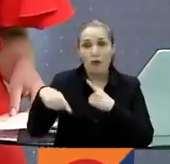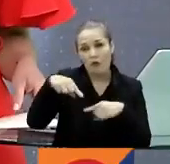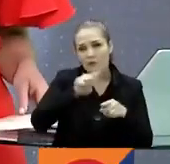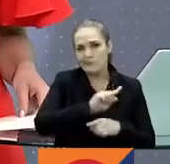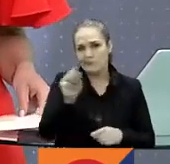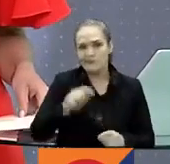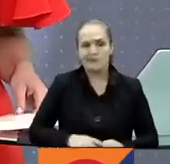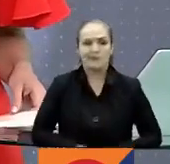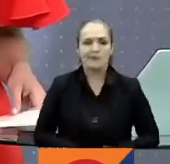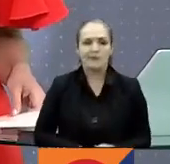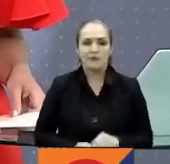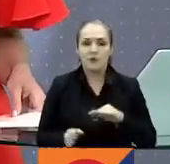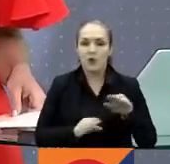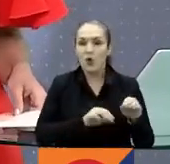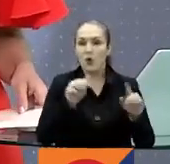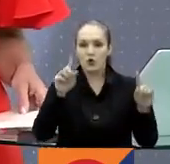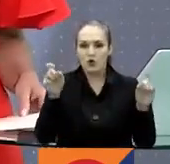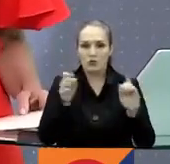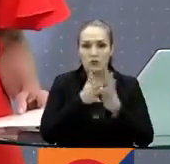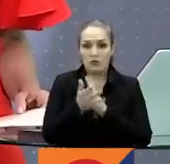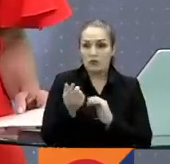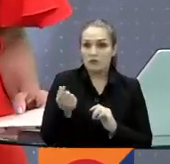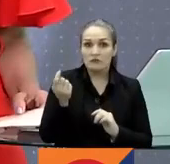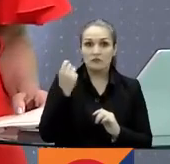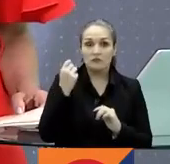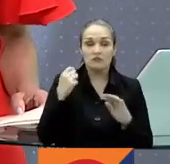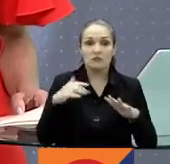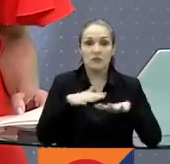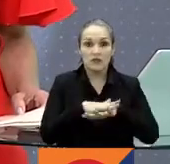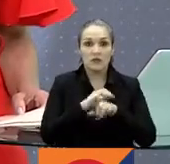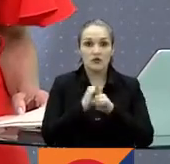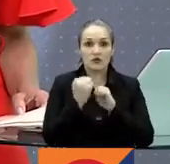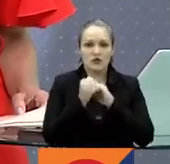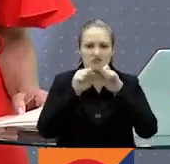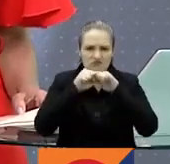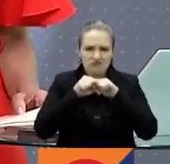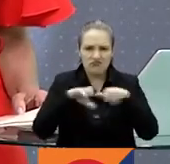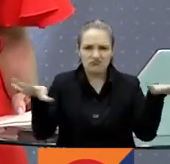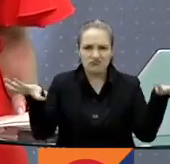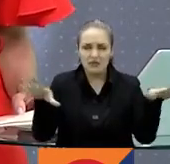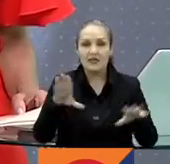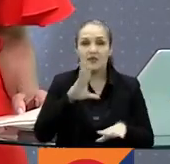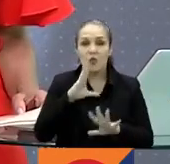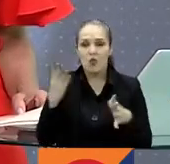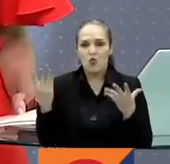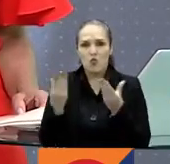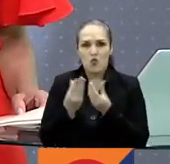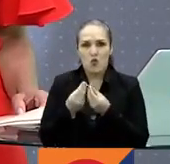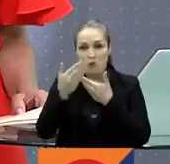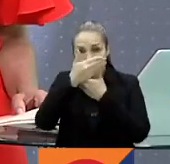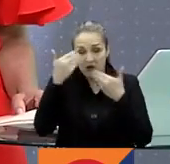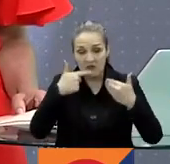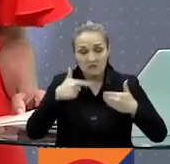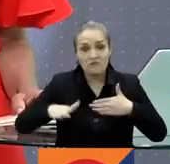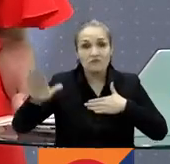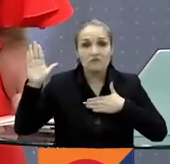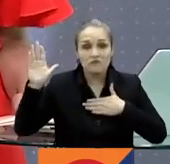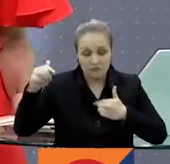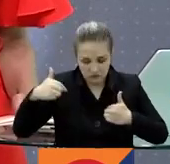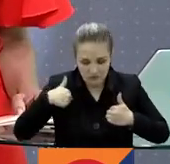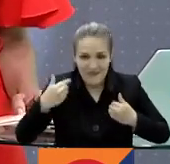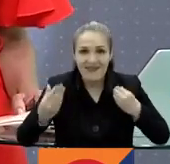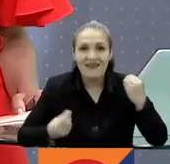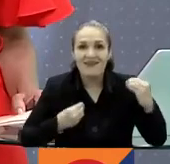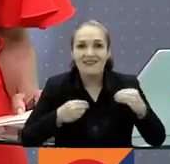Y cambiamos de tema porque en las últimas horas, a través de las redes sociales, las disidencias de las FARC aceptaron la autoría en los atentados en contra